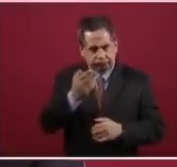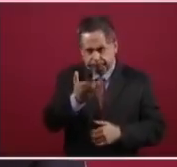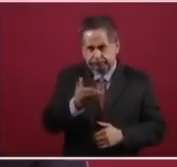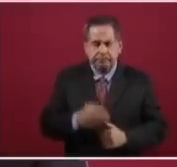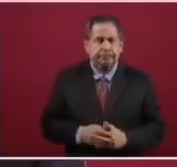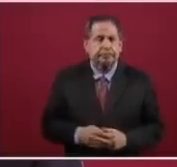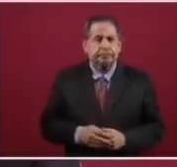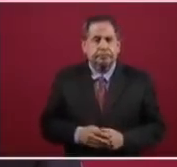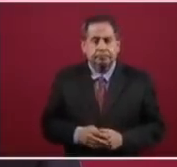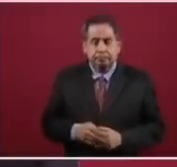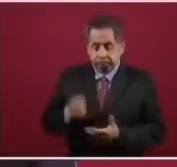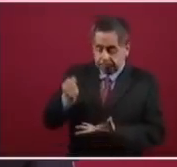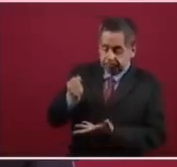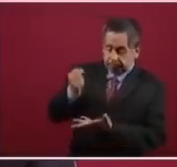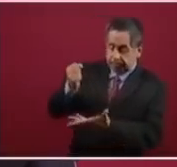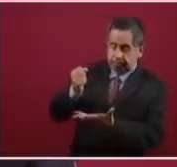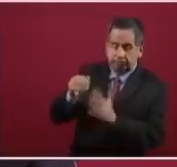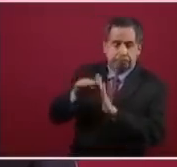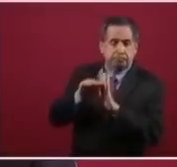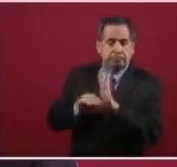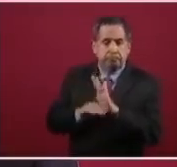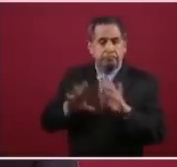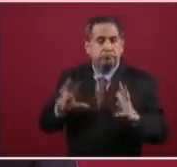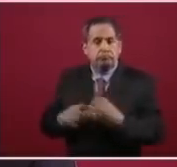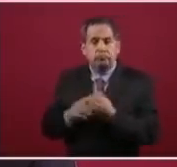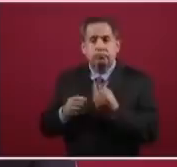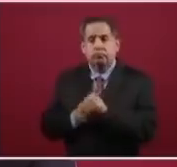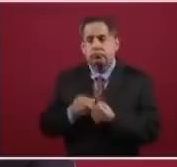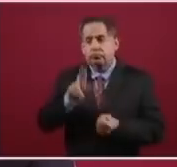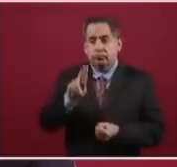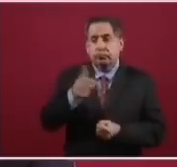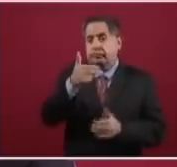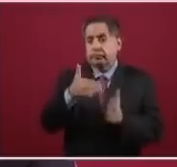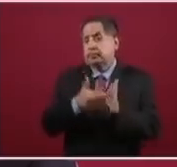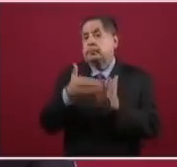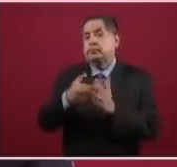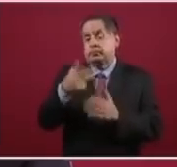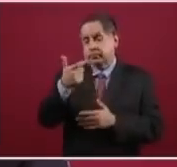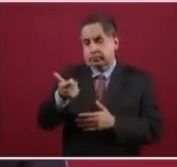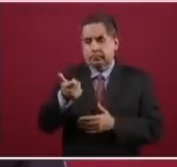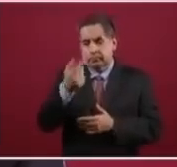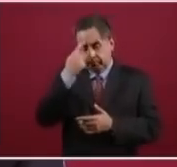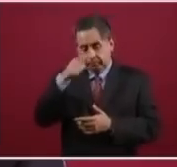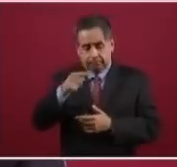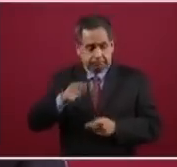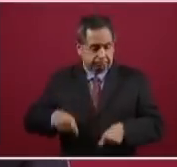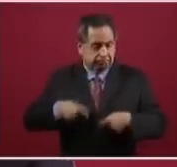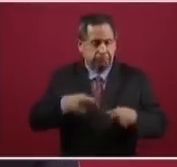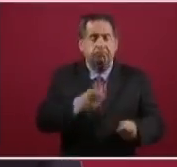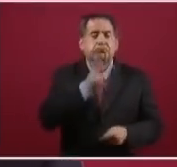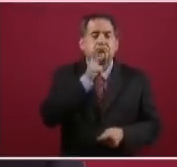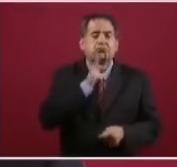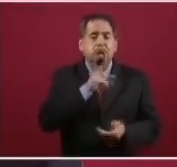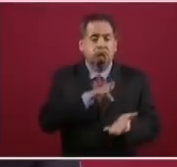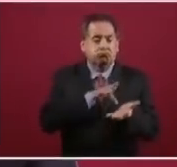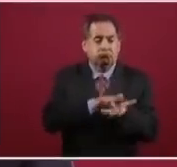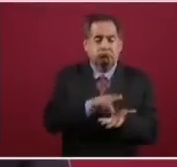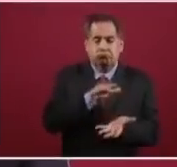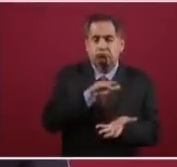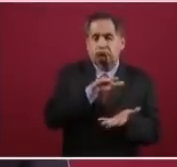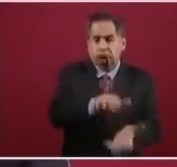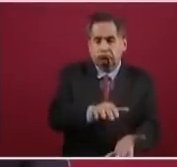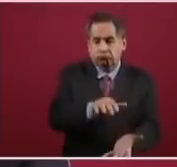este paquete tiene un apoyo de alrededor de 86 mil millones de pesos a petróleos méxicanos este apoyo está